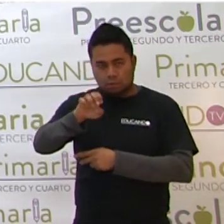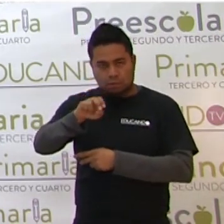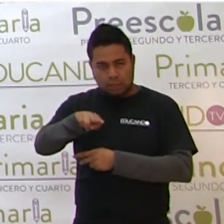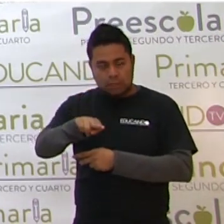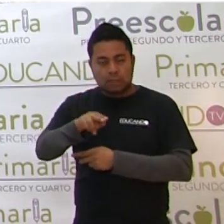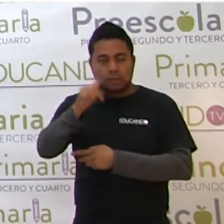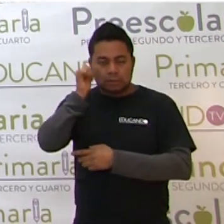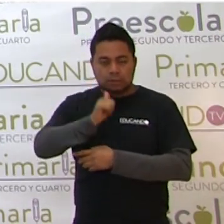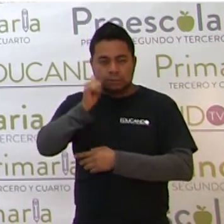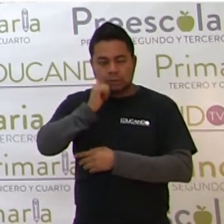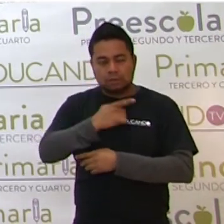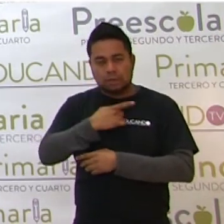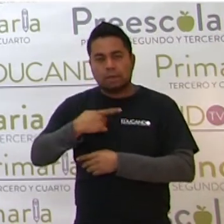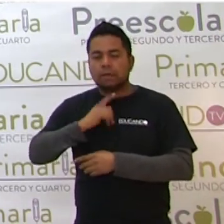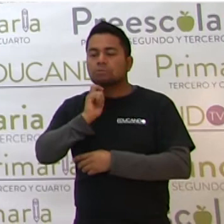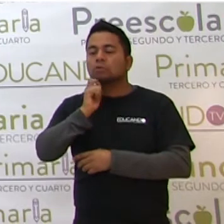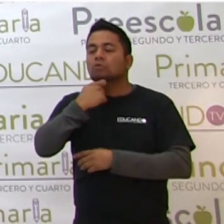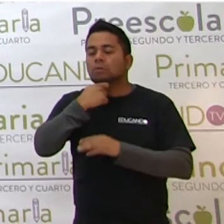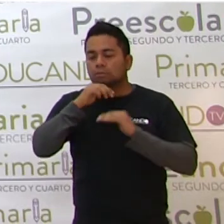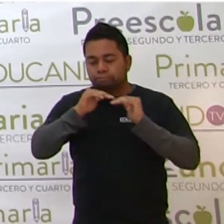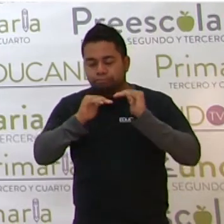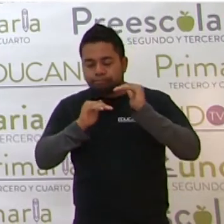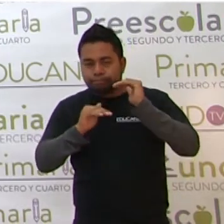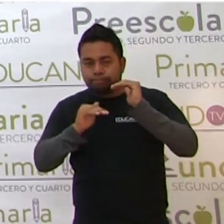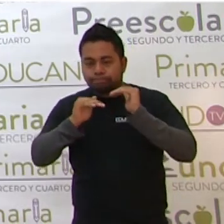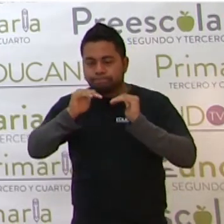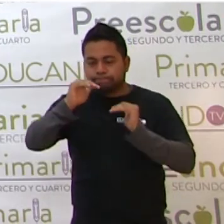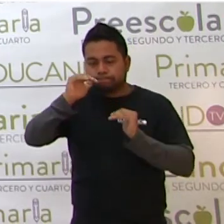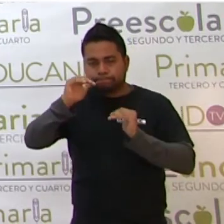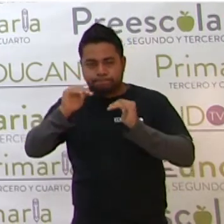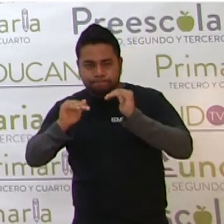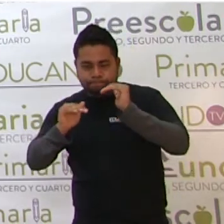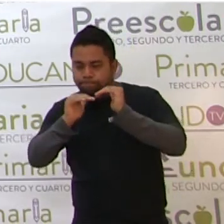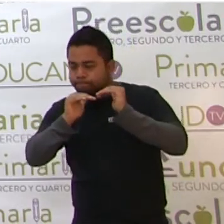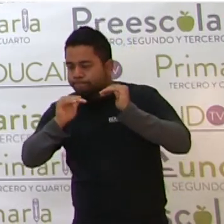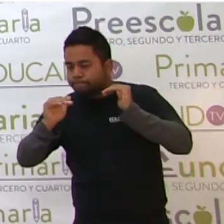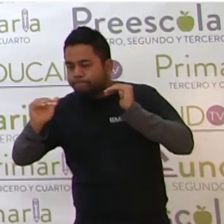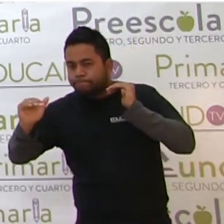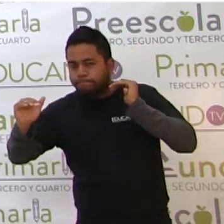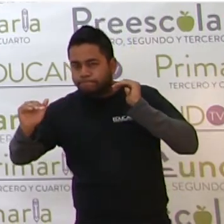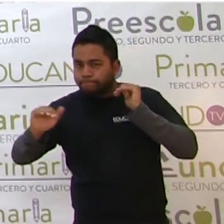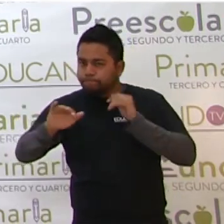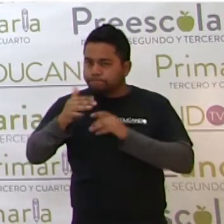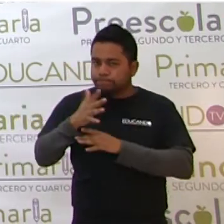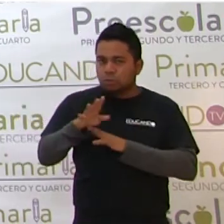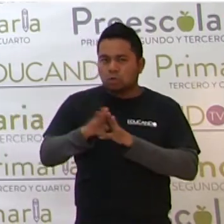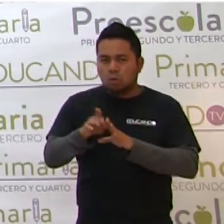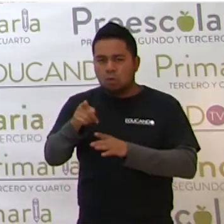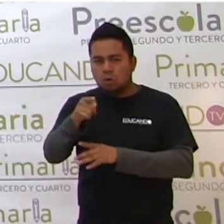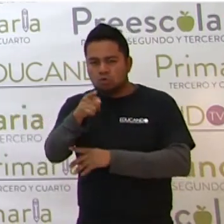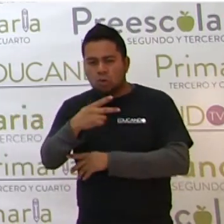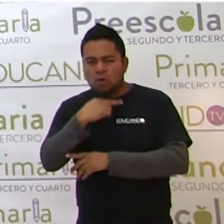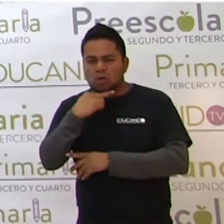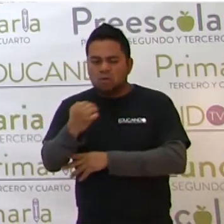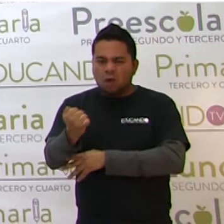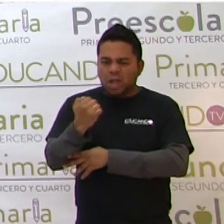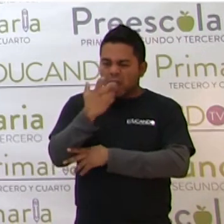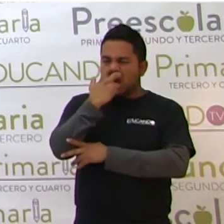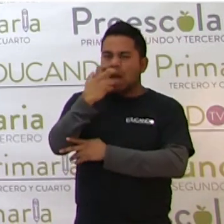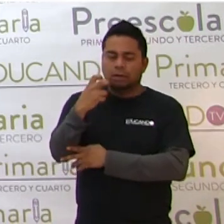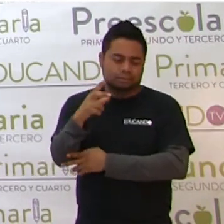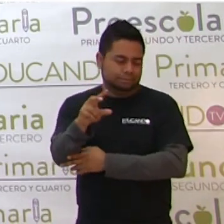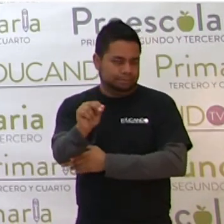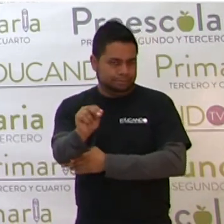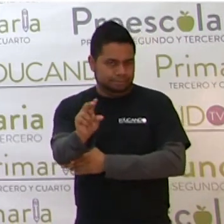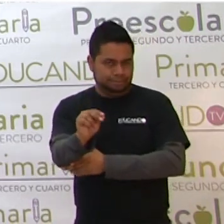mantener siempre un volumen en que puedas ir haciendo variaciones y que tampoco te vayas lastimando la garganta, ¿sí? Hay que